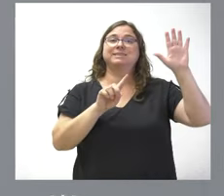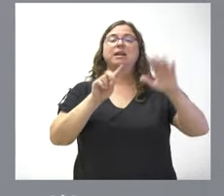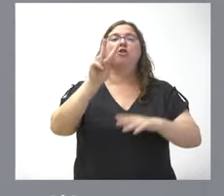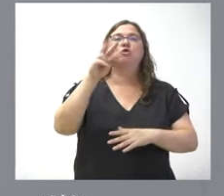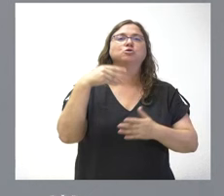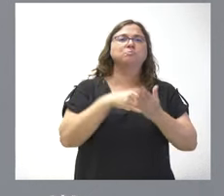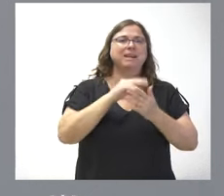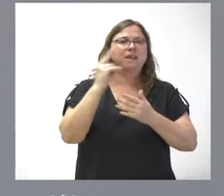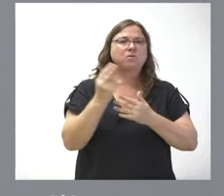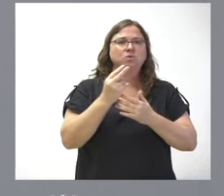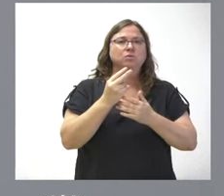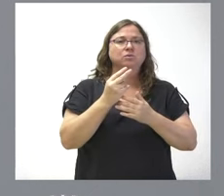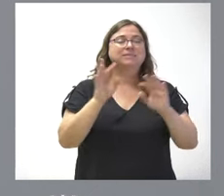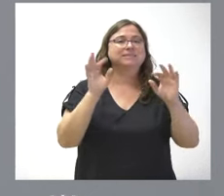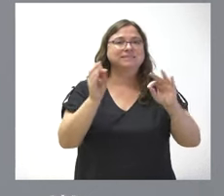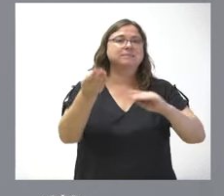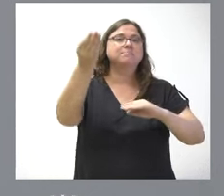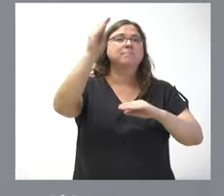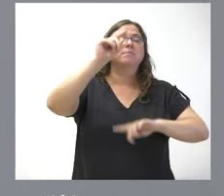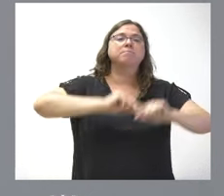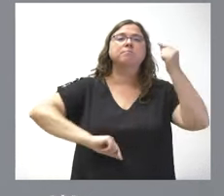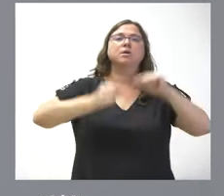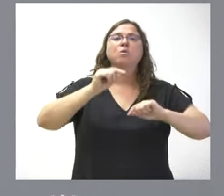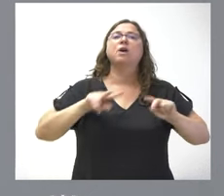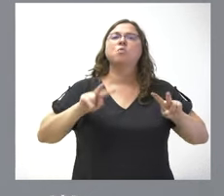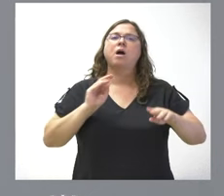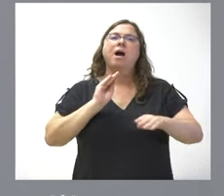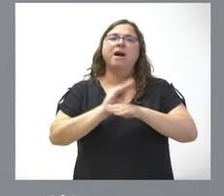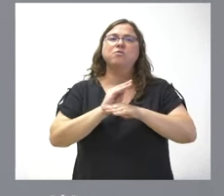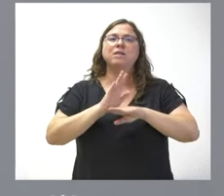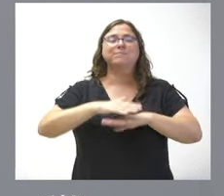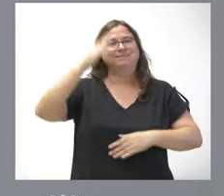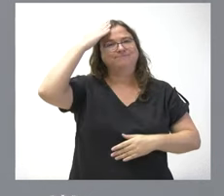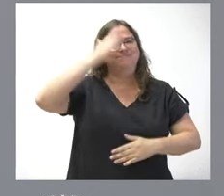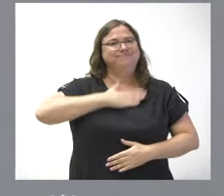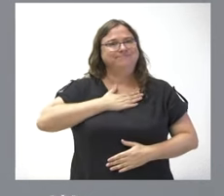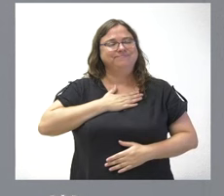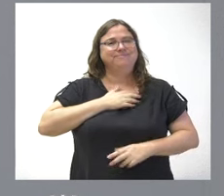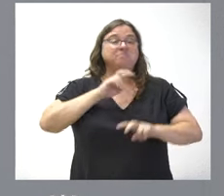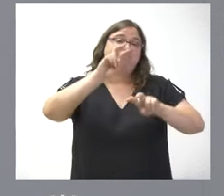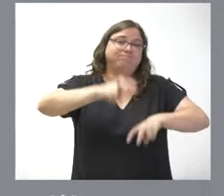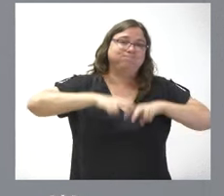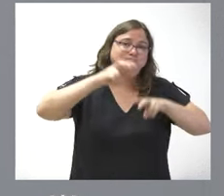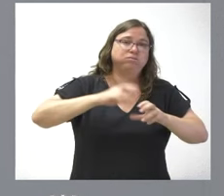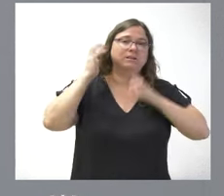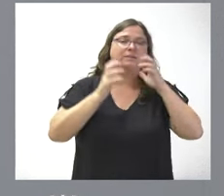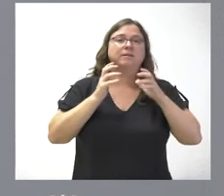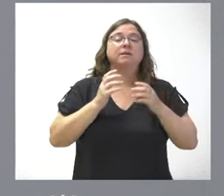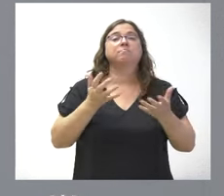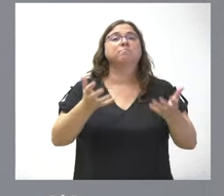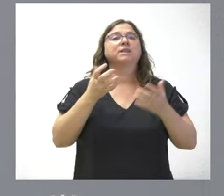472,000 es el incremento del presupuesto para nuevas ayudas a titulares de explotaciones de la comunidad se beneficiará a